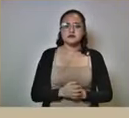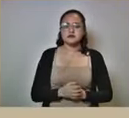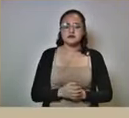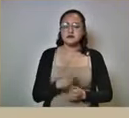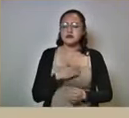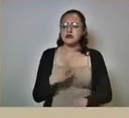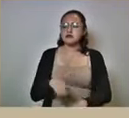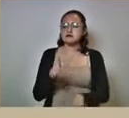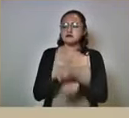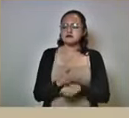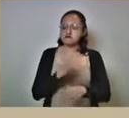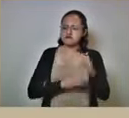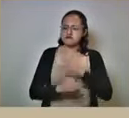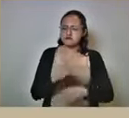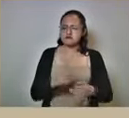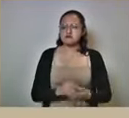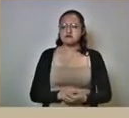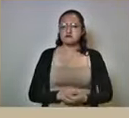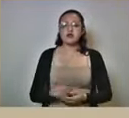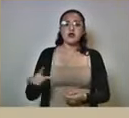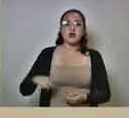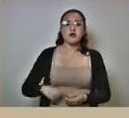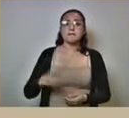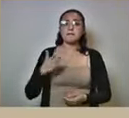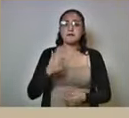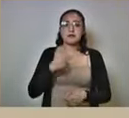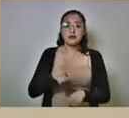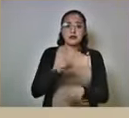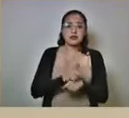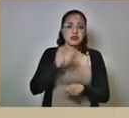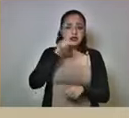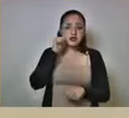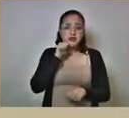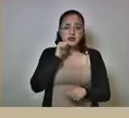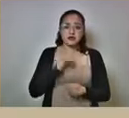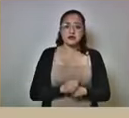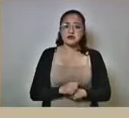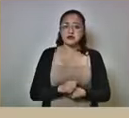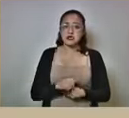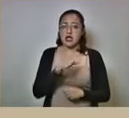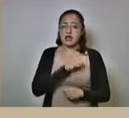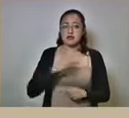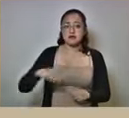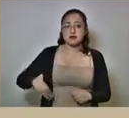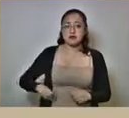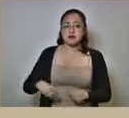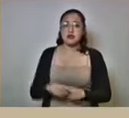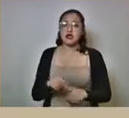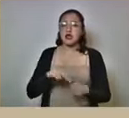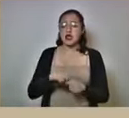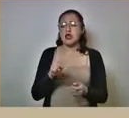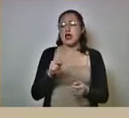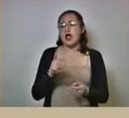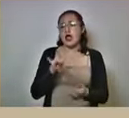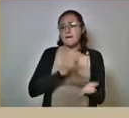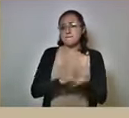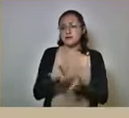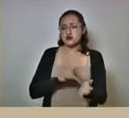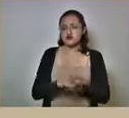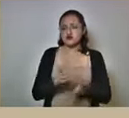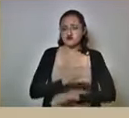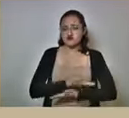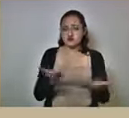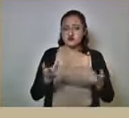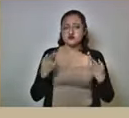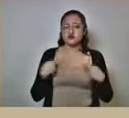Buenos días a todos. Gobernador, ayer el Ayuntamiento de Puebla, como parte de este apoyo que están entregando a los